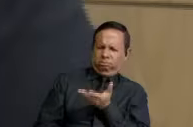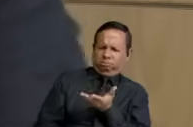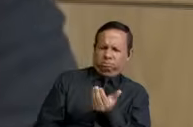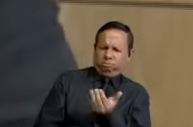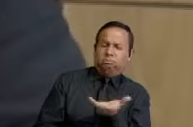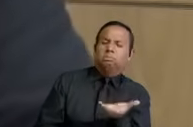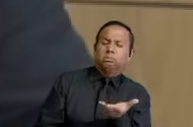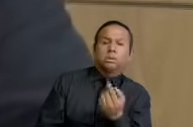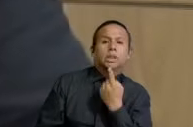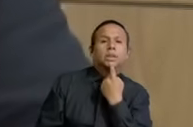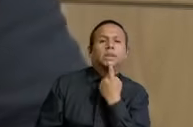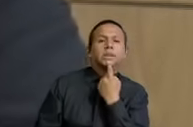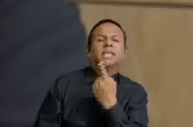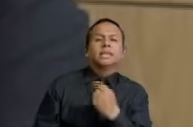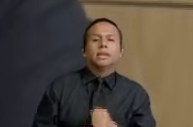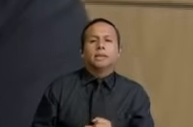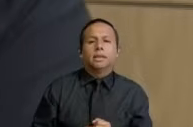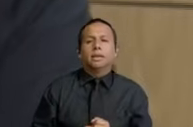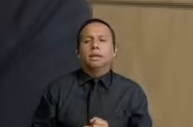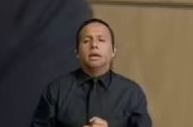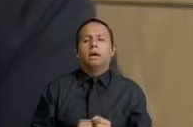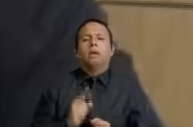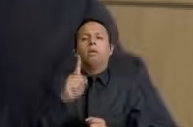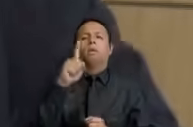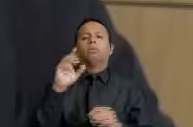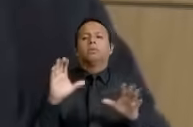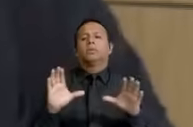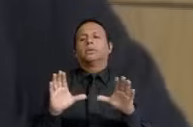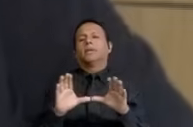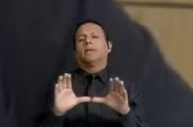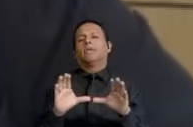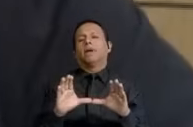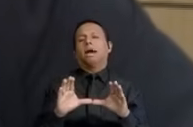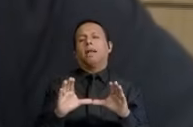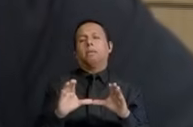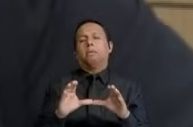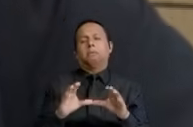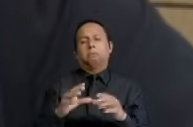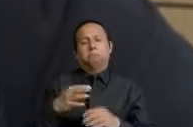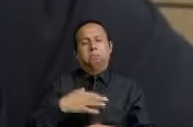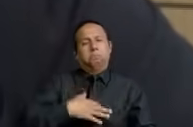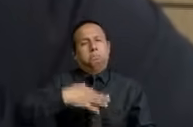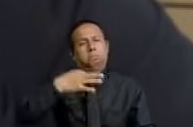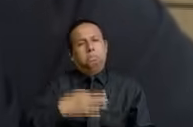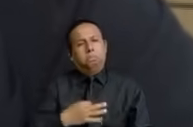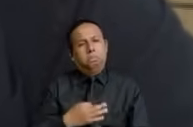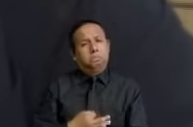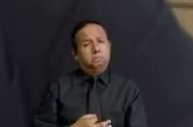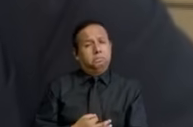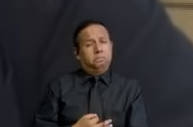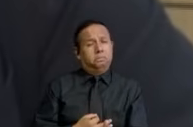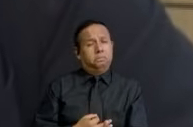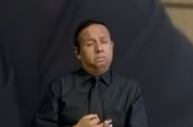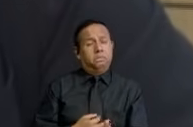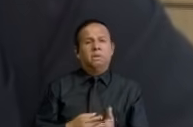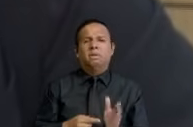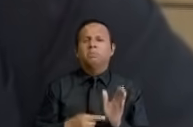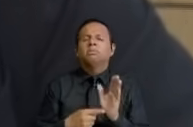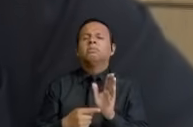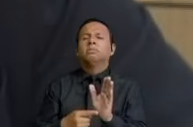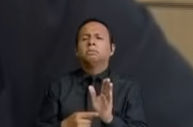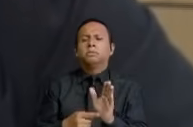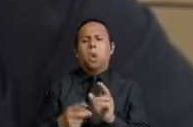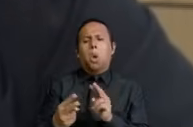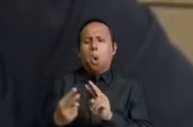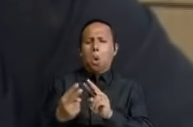un solo certificado de honorabilidad en donde decía que que